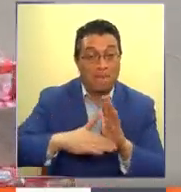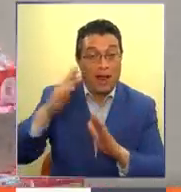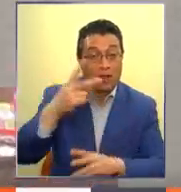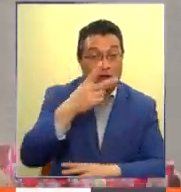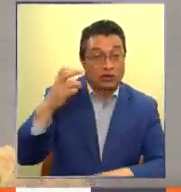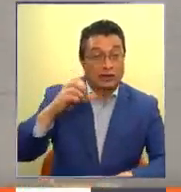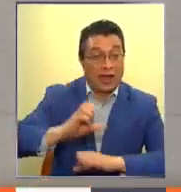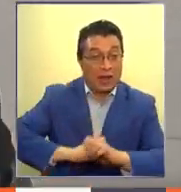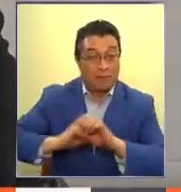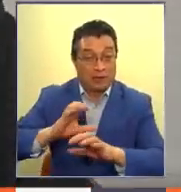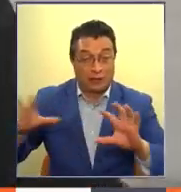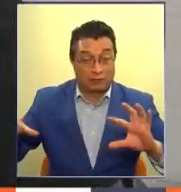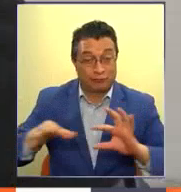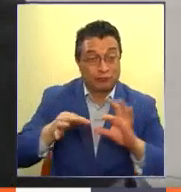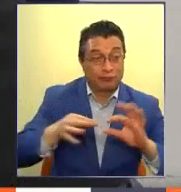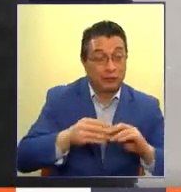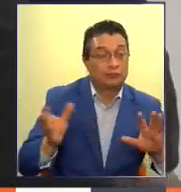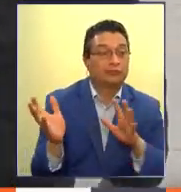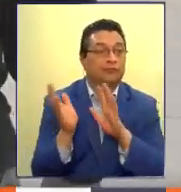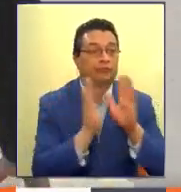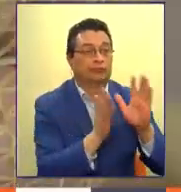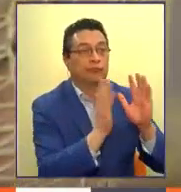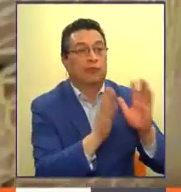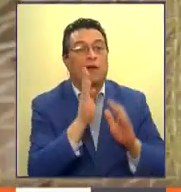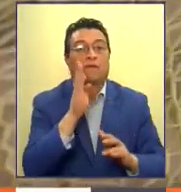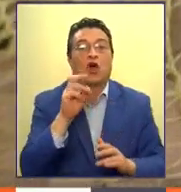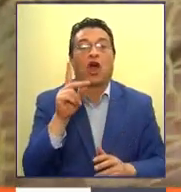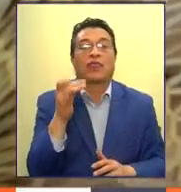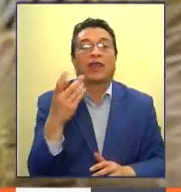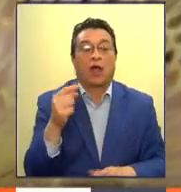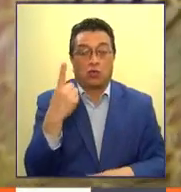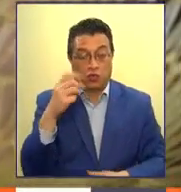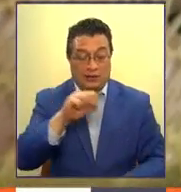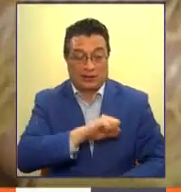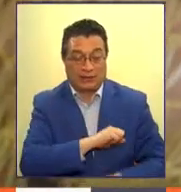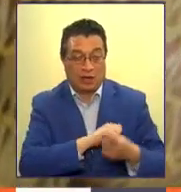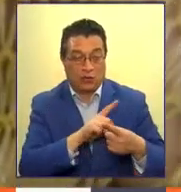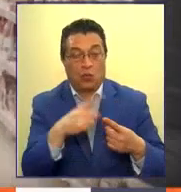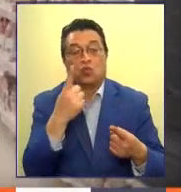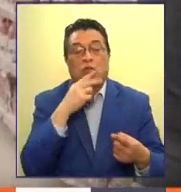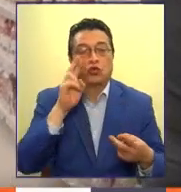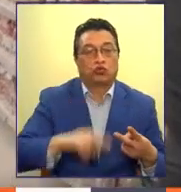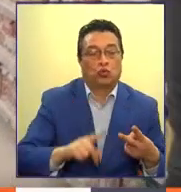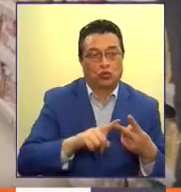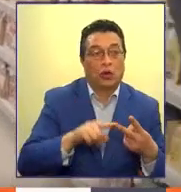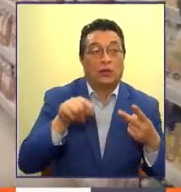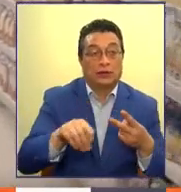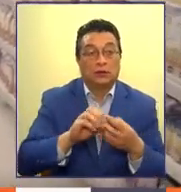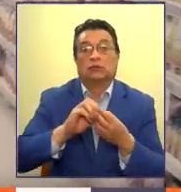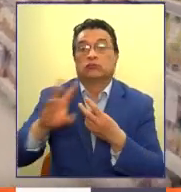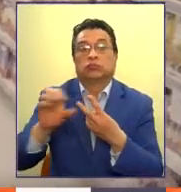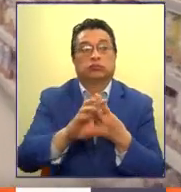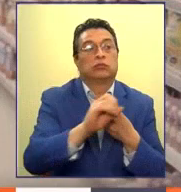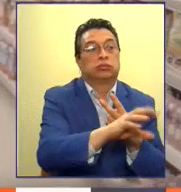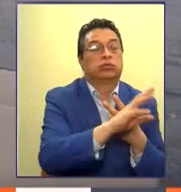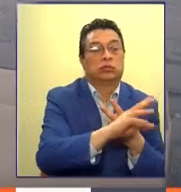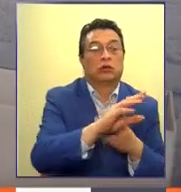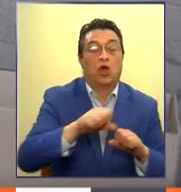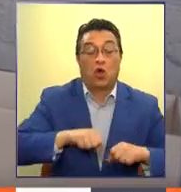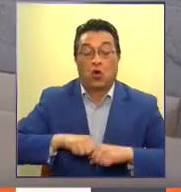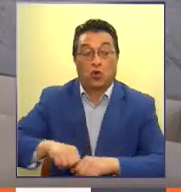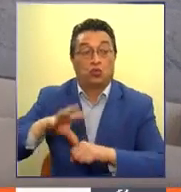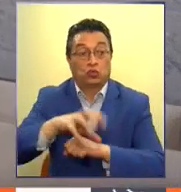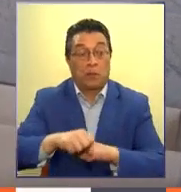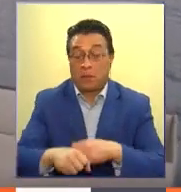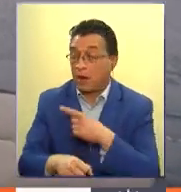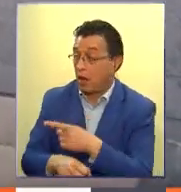empresas asociadas son almacenadas en la bodega de la red, una en Santiago, otra en el sur, y desde ahí se reparten. Supermercados como